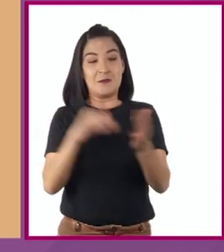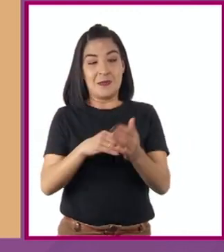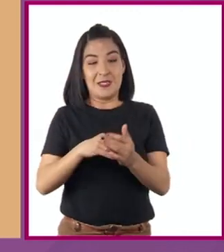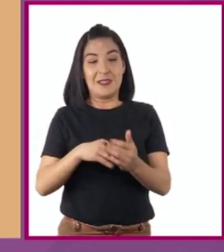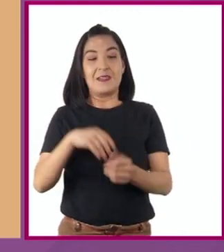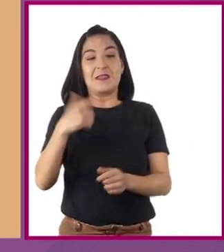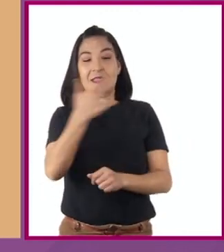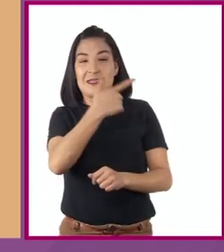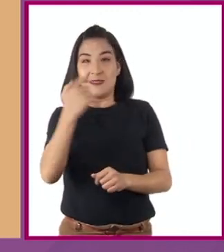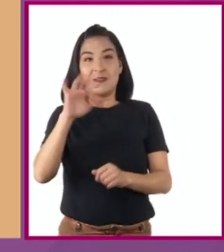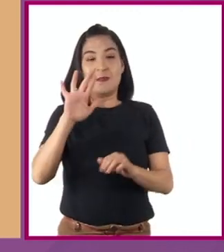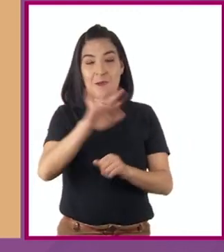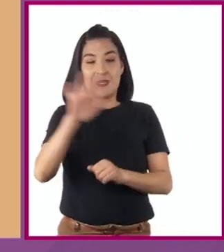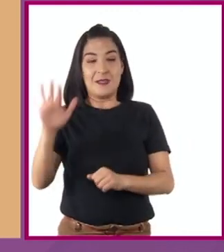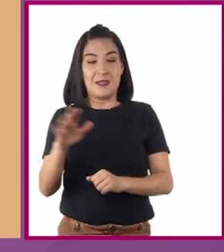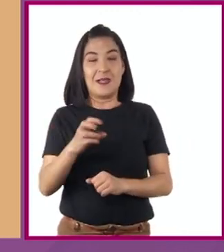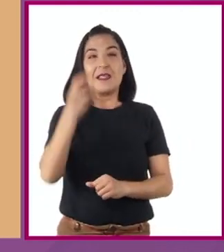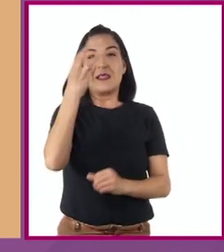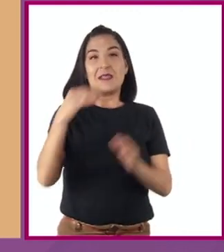32.755 y